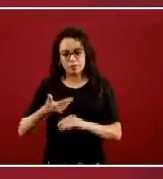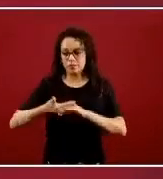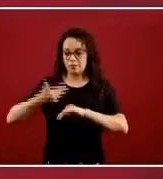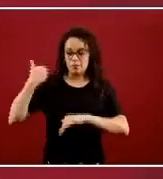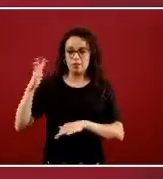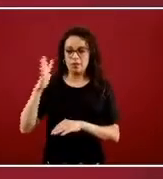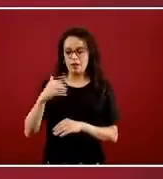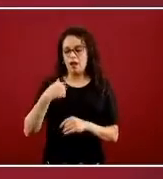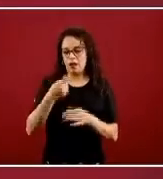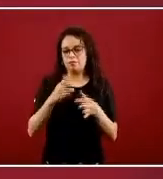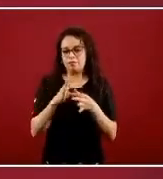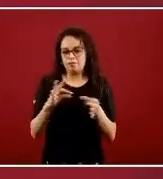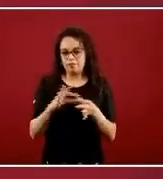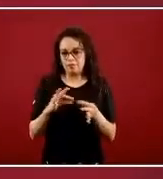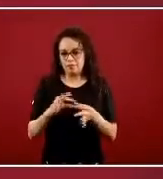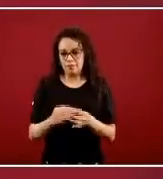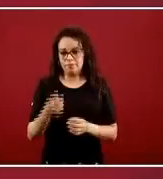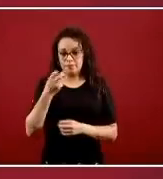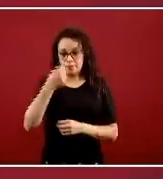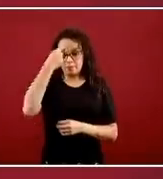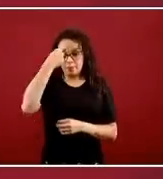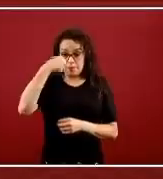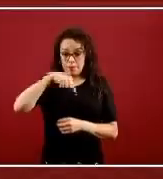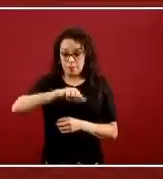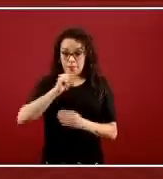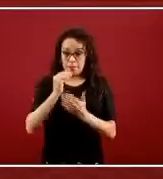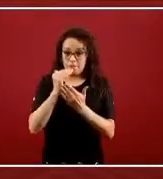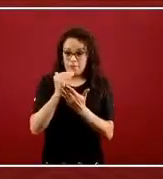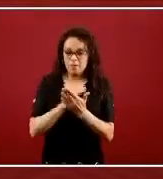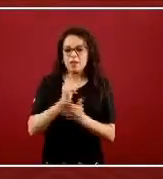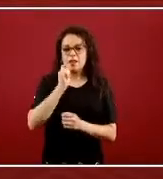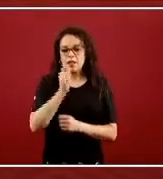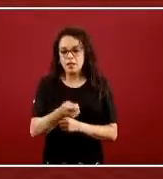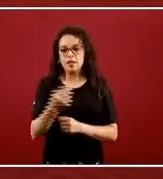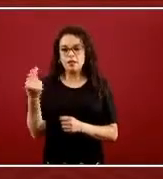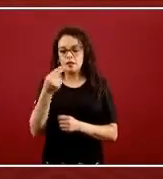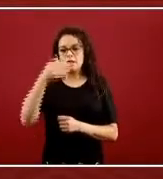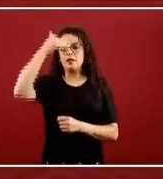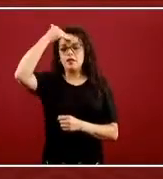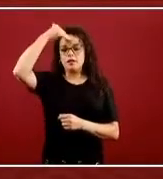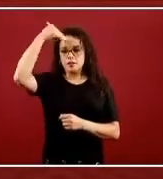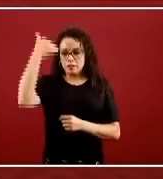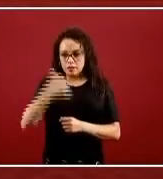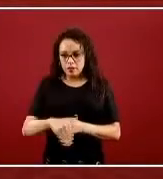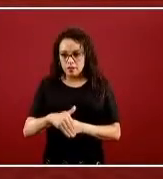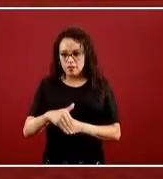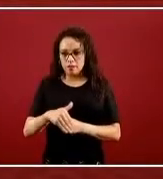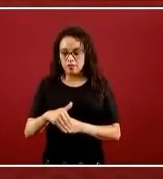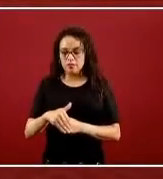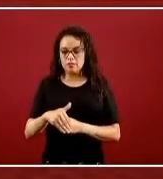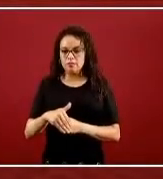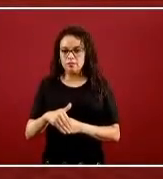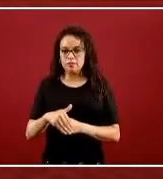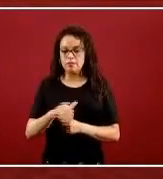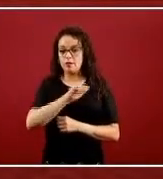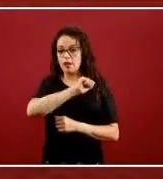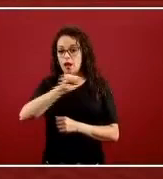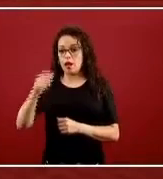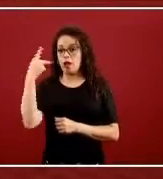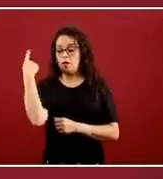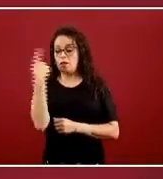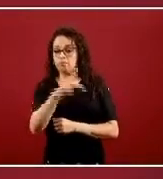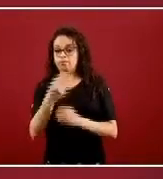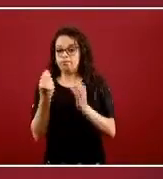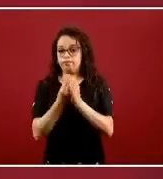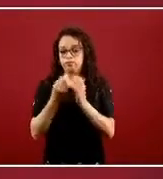el abordaje de mitigación lo que implica es el reconocimiento basado en la evidencia científica de que